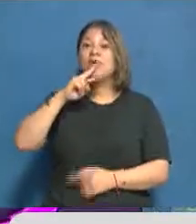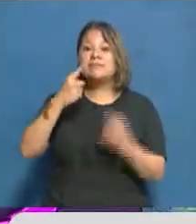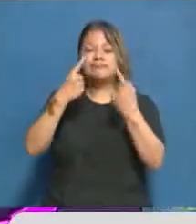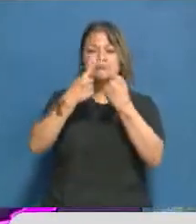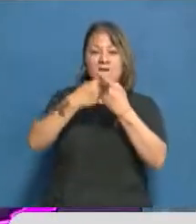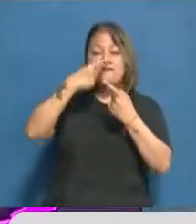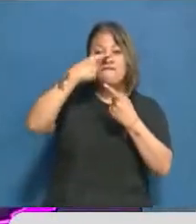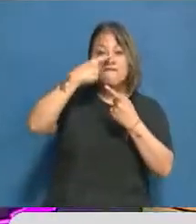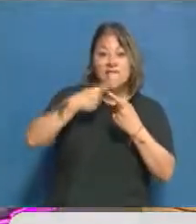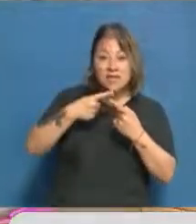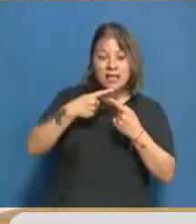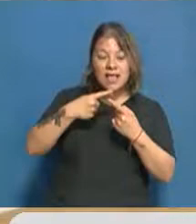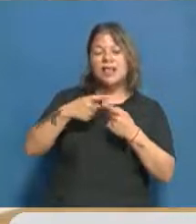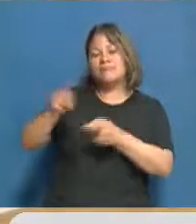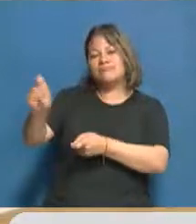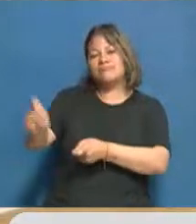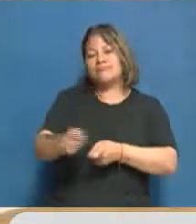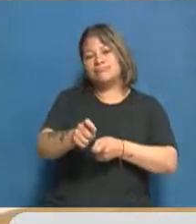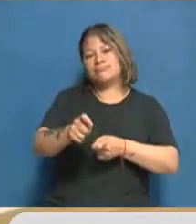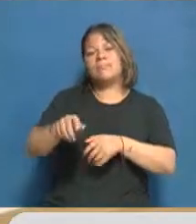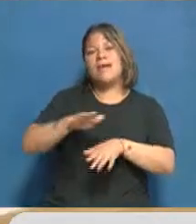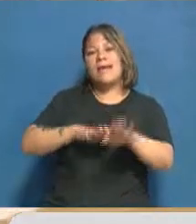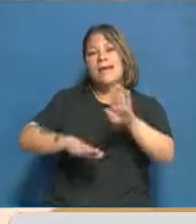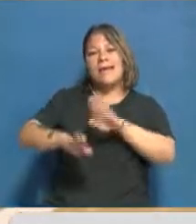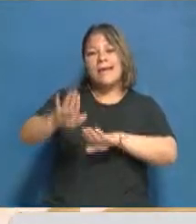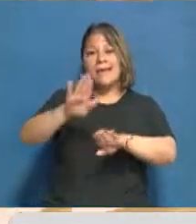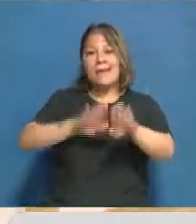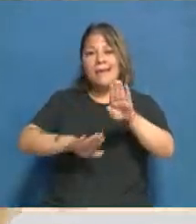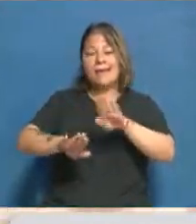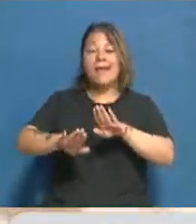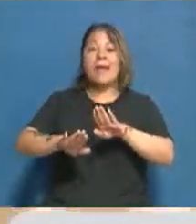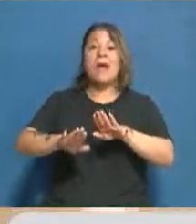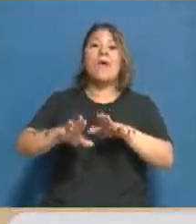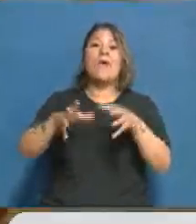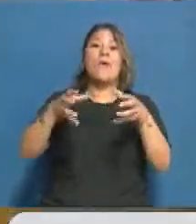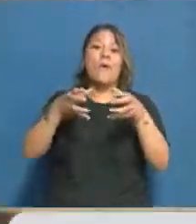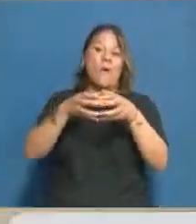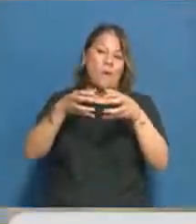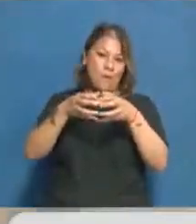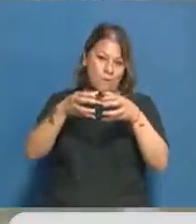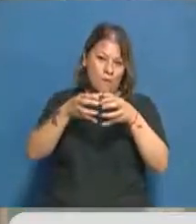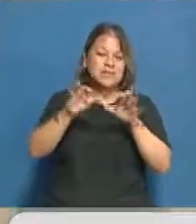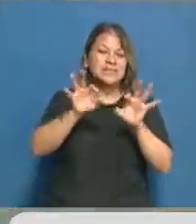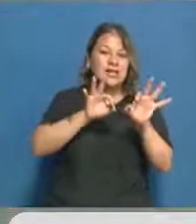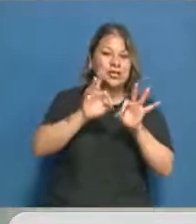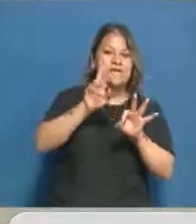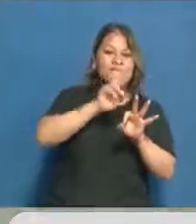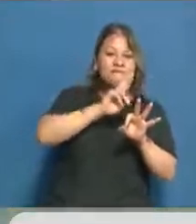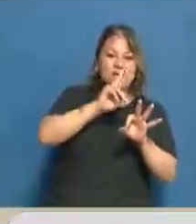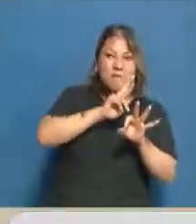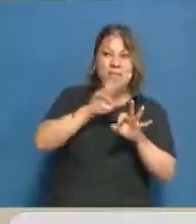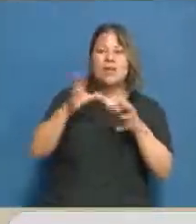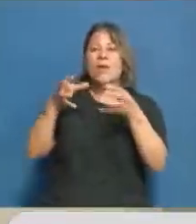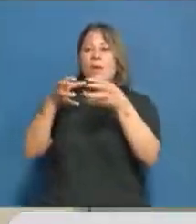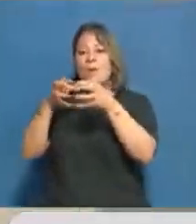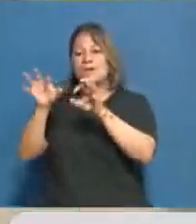realidad de los World skate games en el Aldo cantoni las águilas fueron campeonas obteniendo su sexta